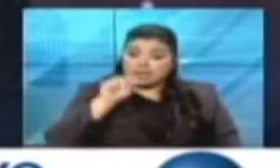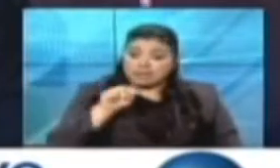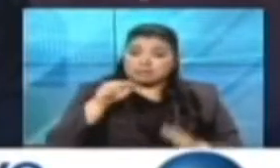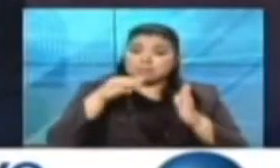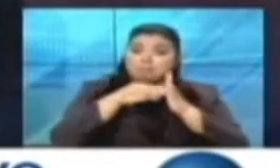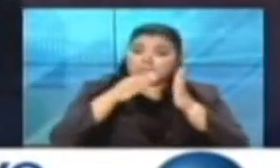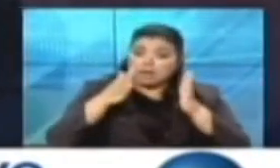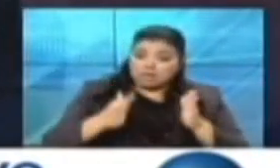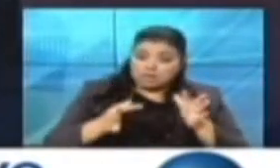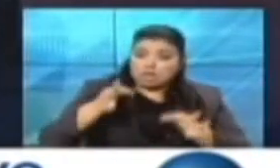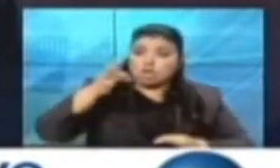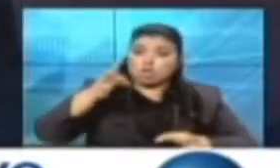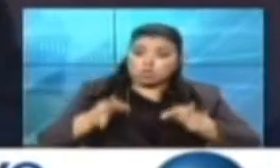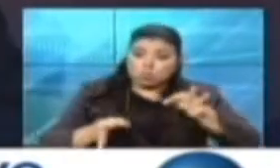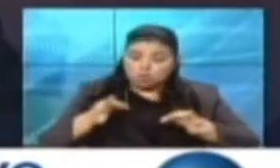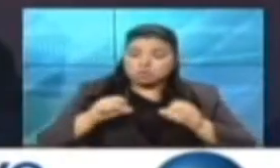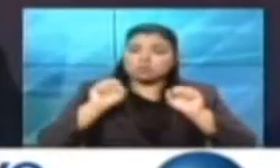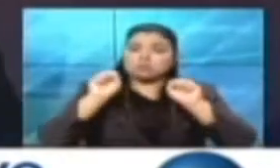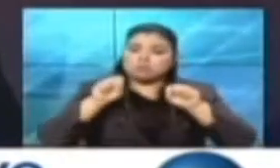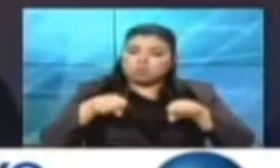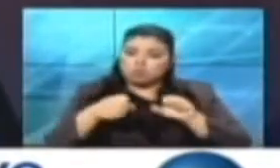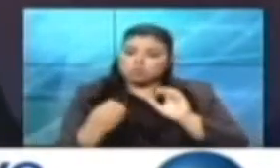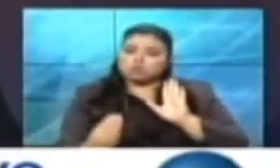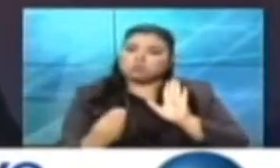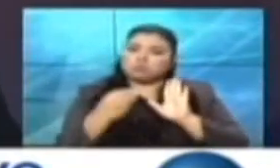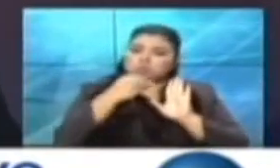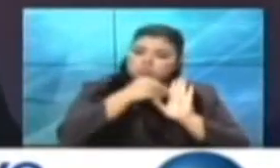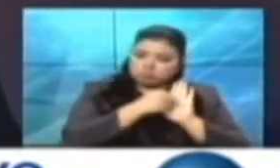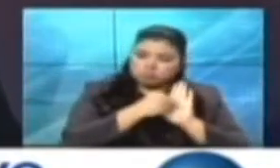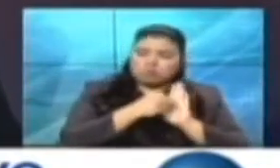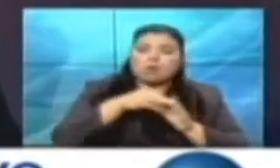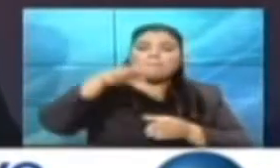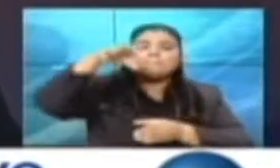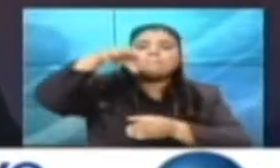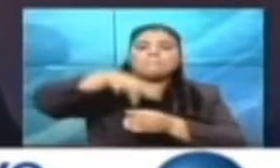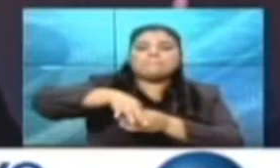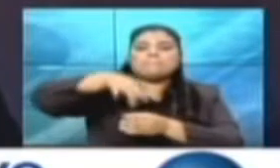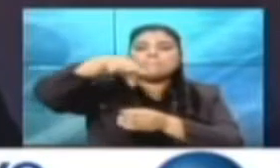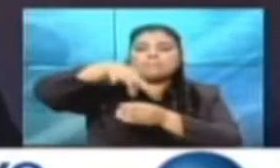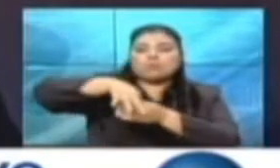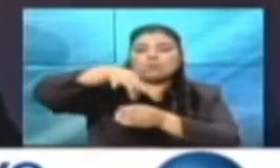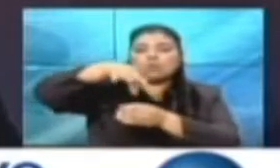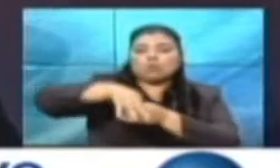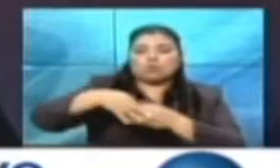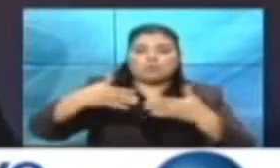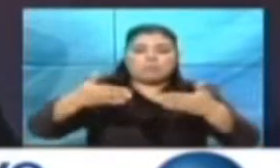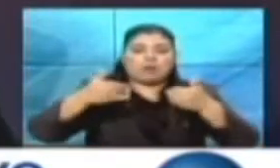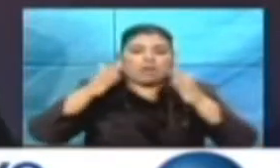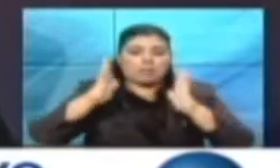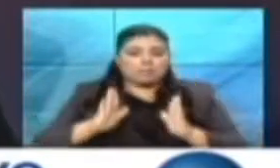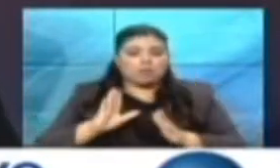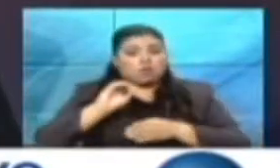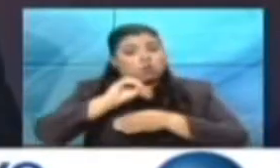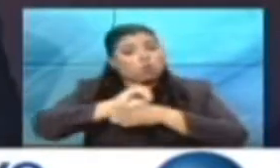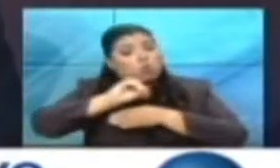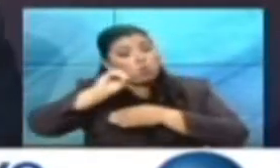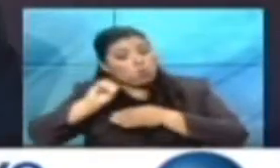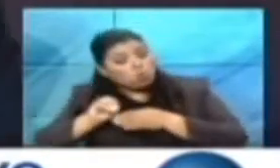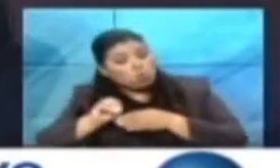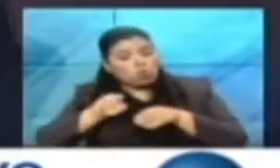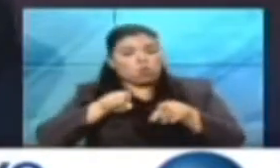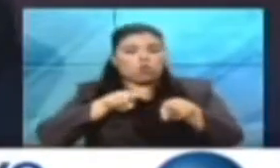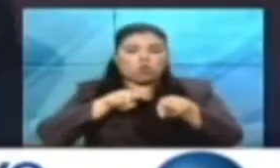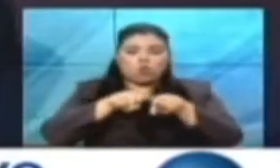en la nueva constitución por el voto popular o por concurso de oposición no tendrán